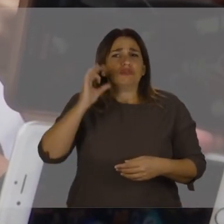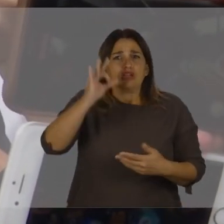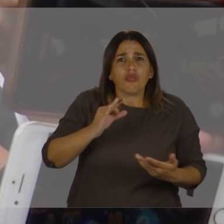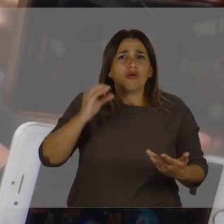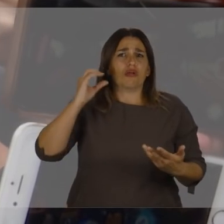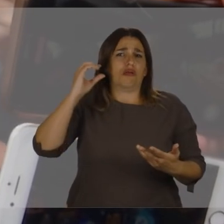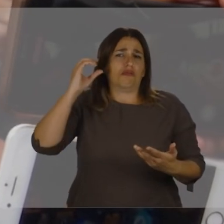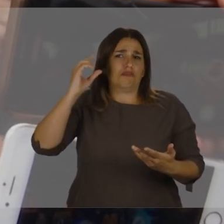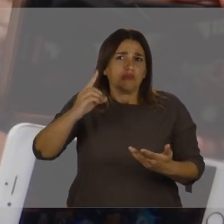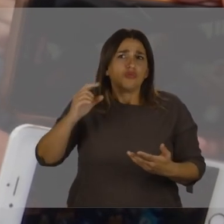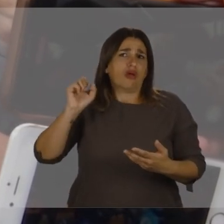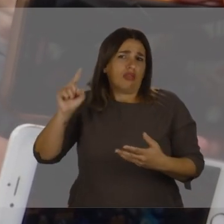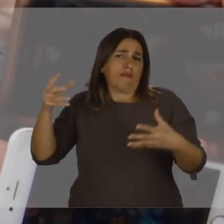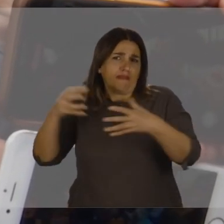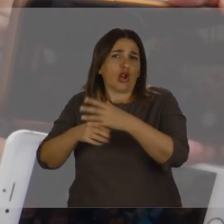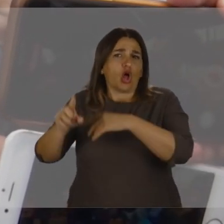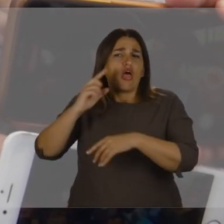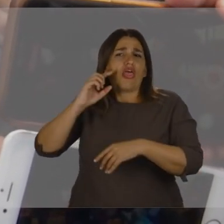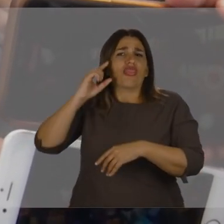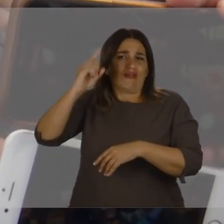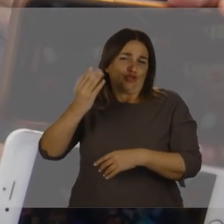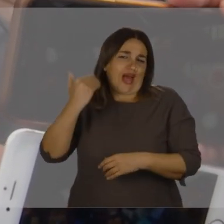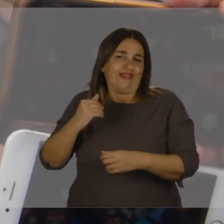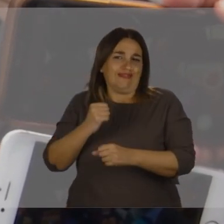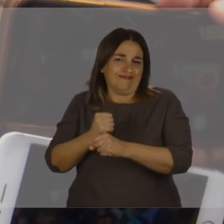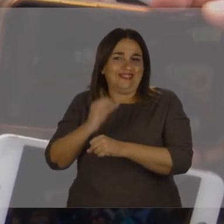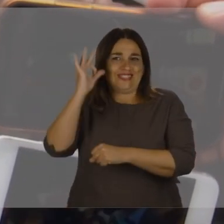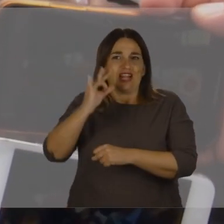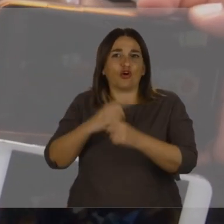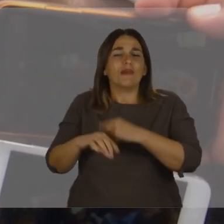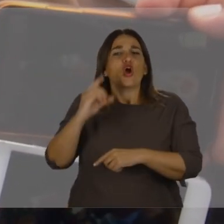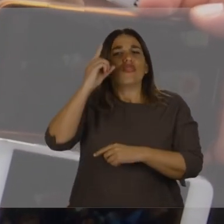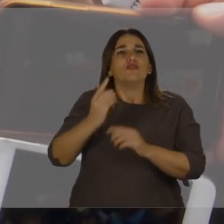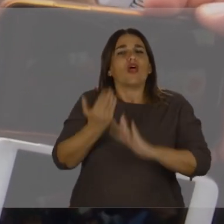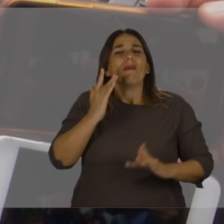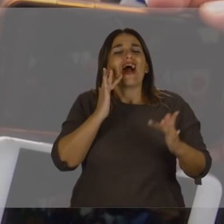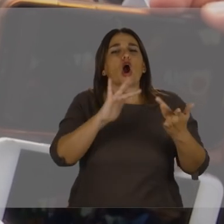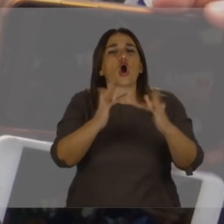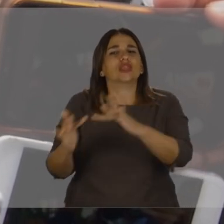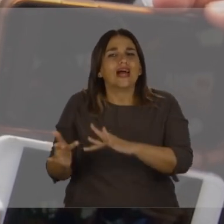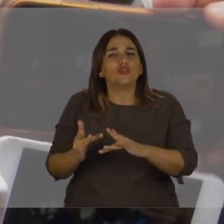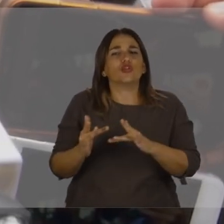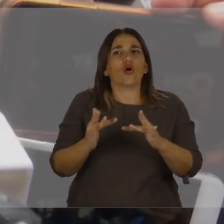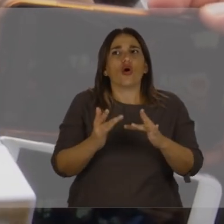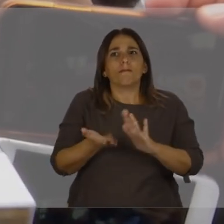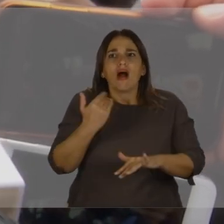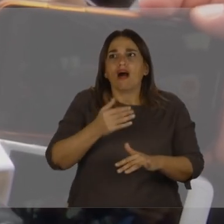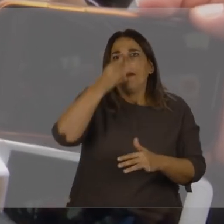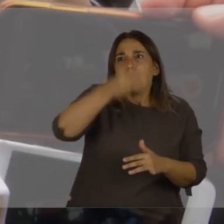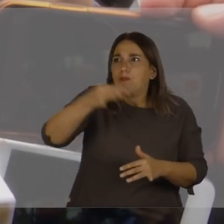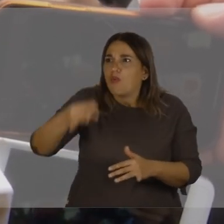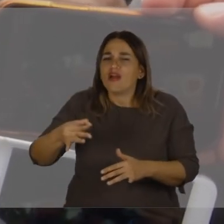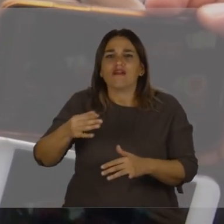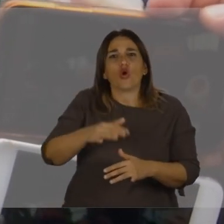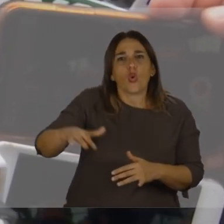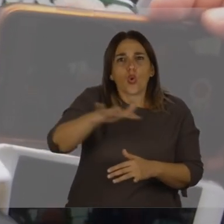Sin desmedro de los senadores, que yo también fui senador, por lo general los diputados son los que tienen un contacto más cercano a